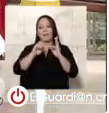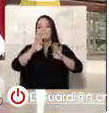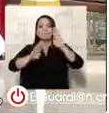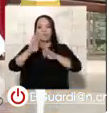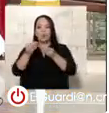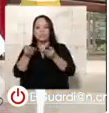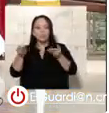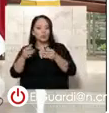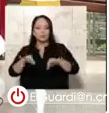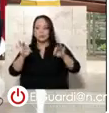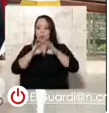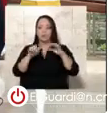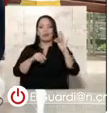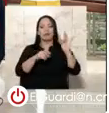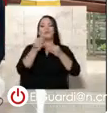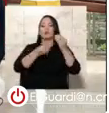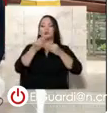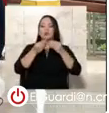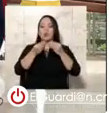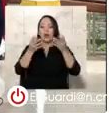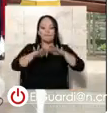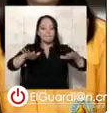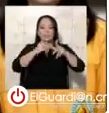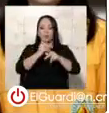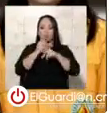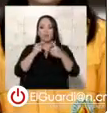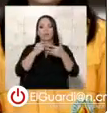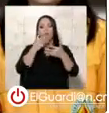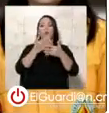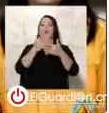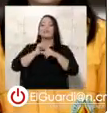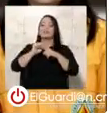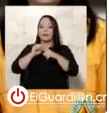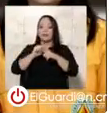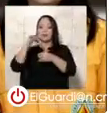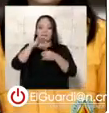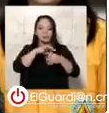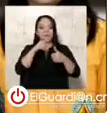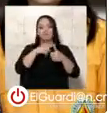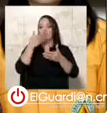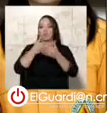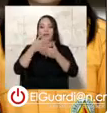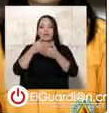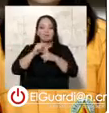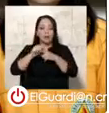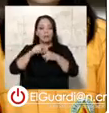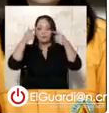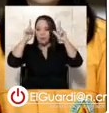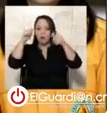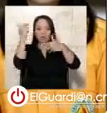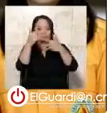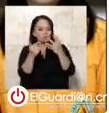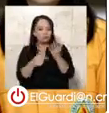tan importante, producción de ambientes protegidos, buenas prácticas agrícolas, buenas prácticas pecuarias. En fin, no hemos parado, señor